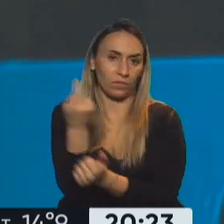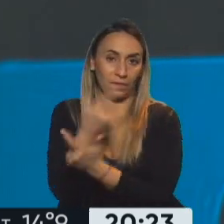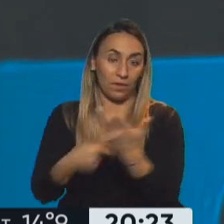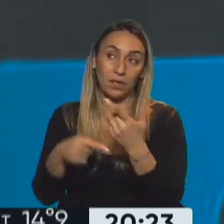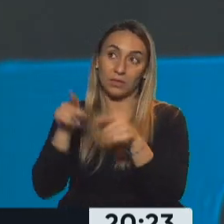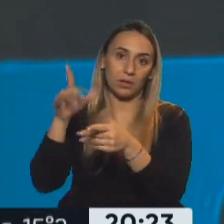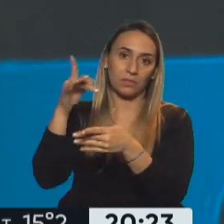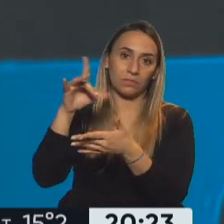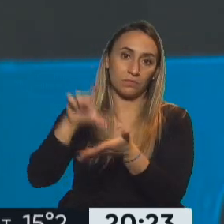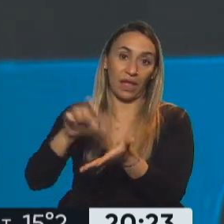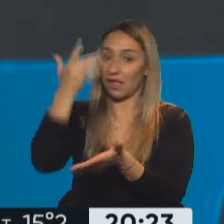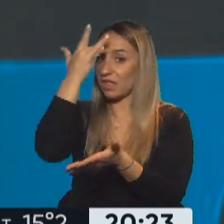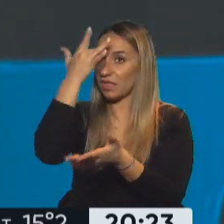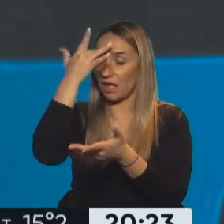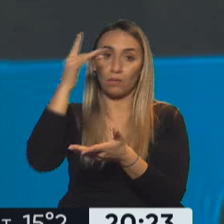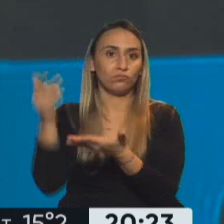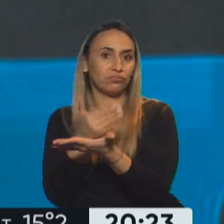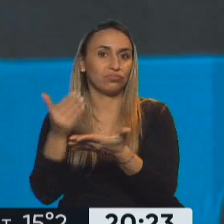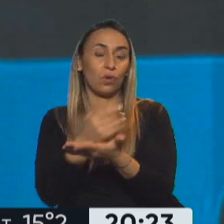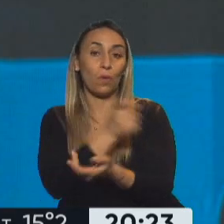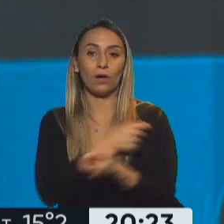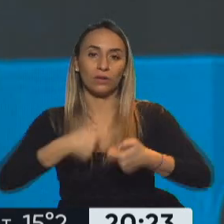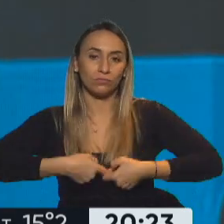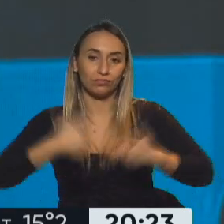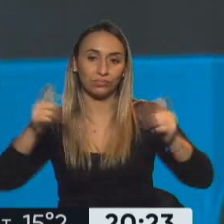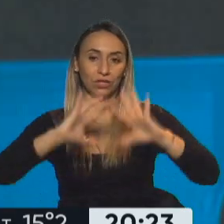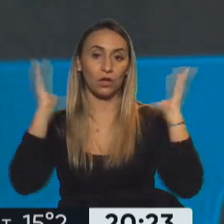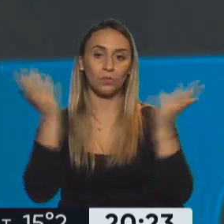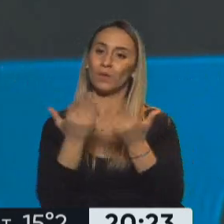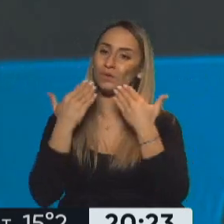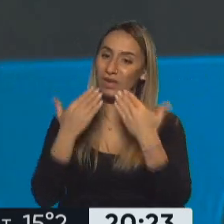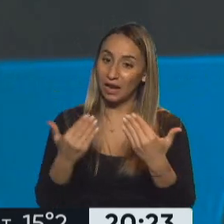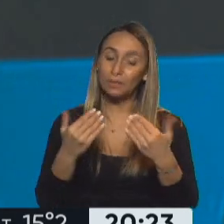país que provee vacunas al mundo. Gracias, doctor, como siempre, por su información. Tenemos que continuar ahora.